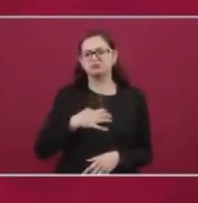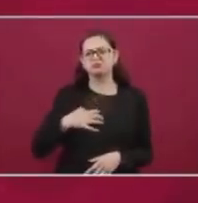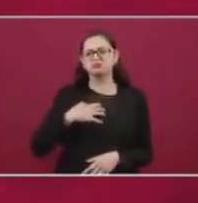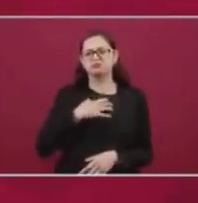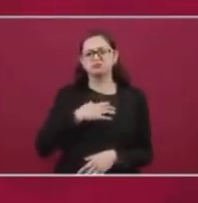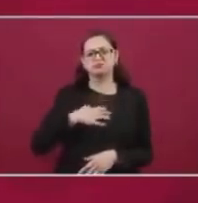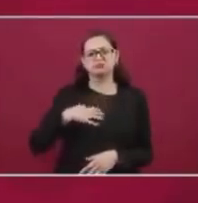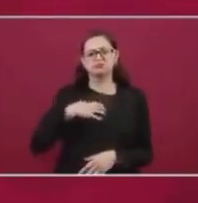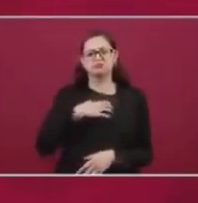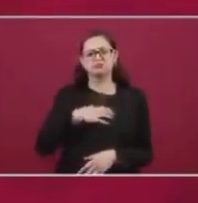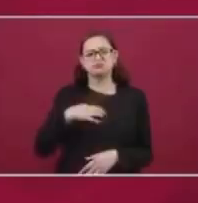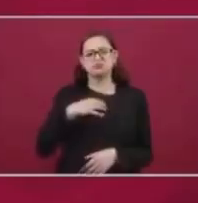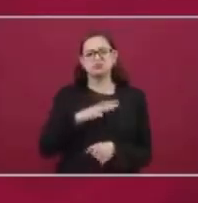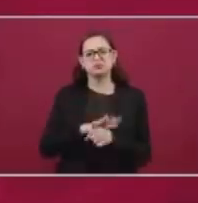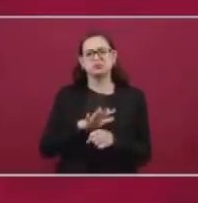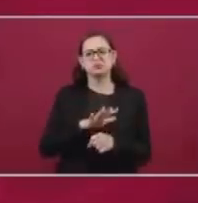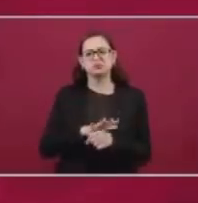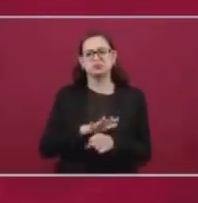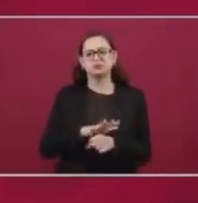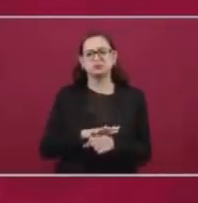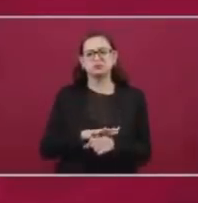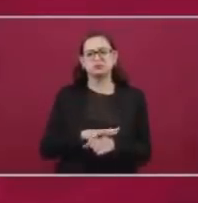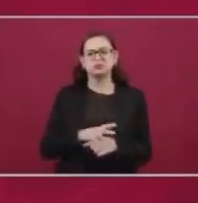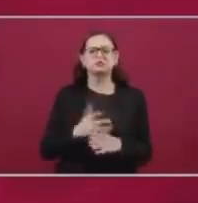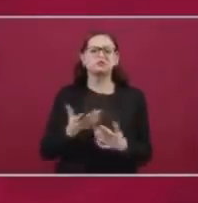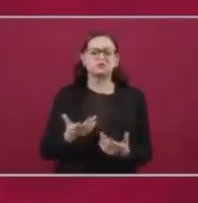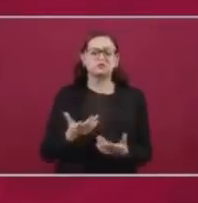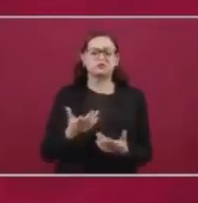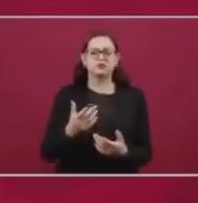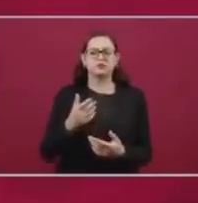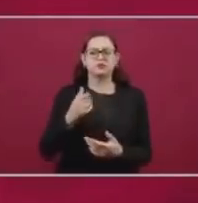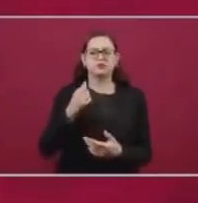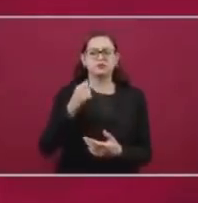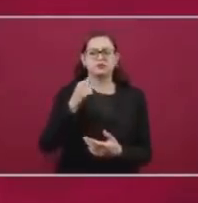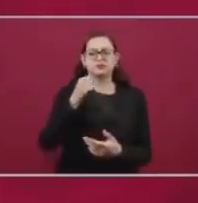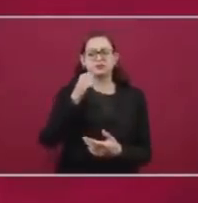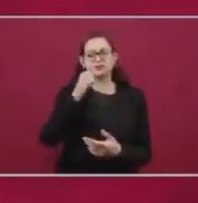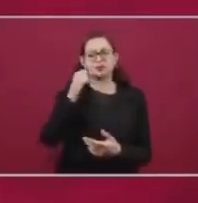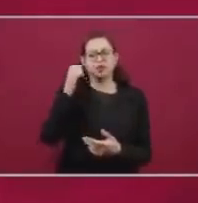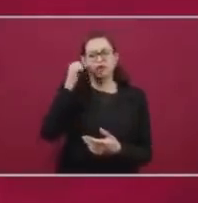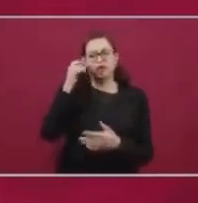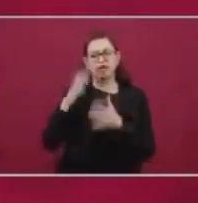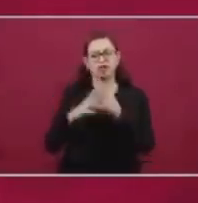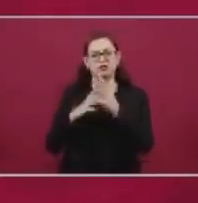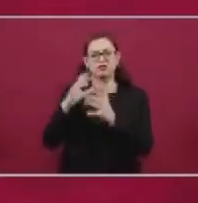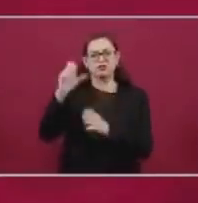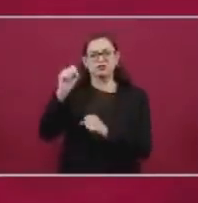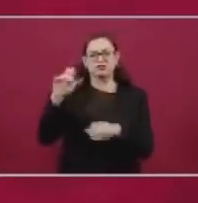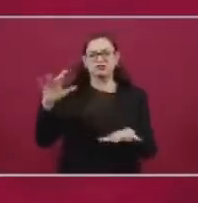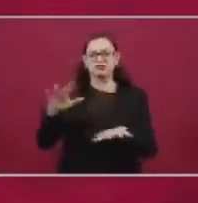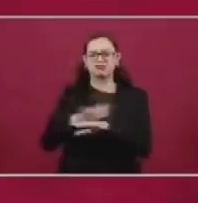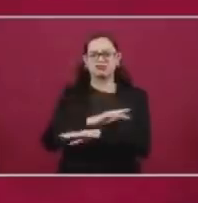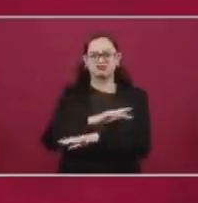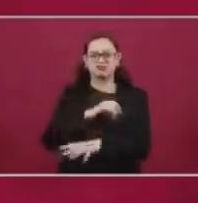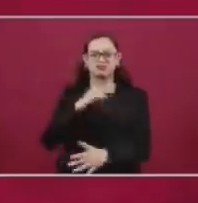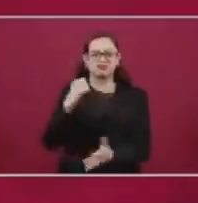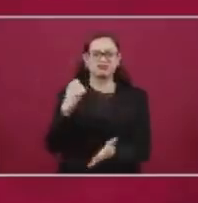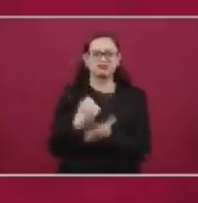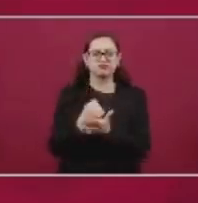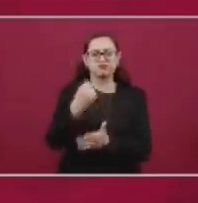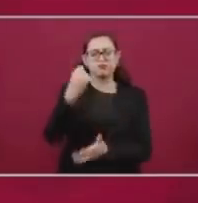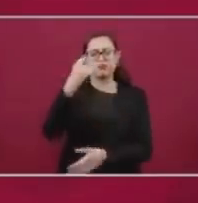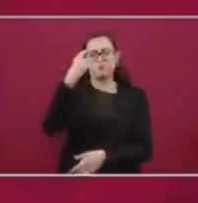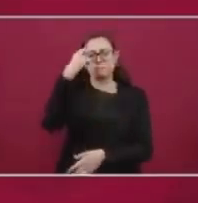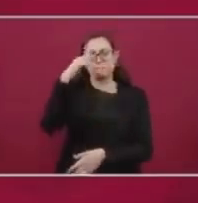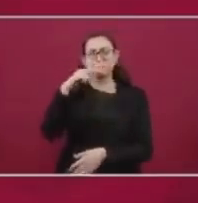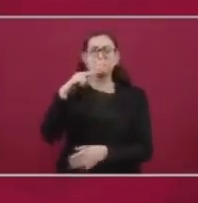satisfechos con la aprobación de la reforma constitucional para la creación